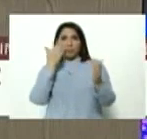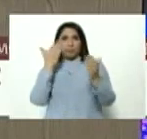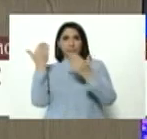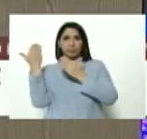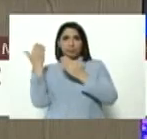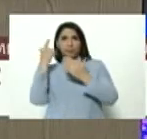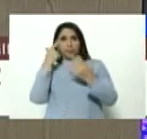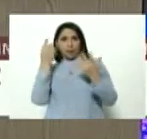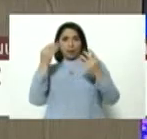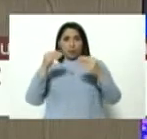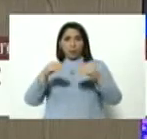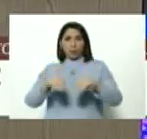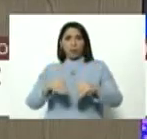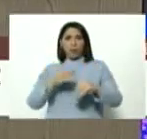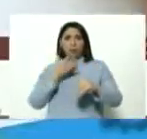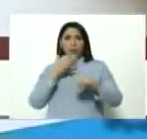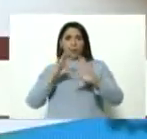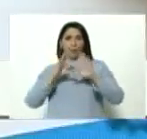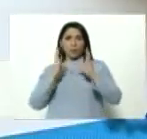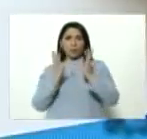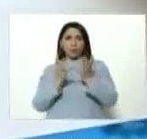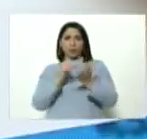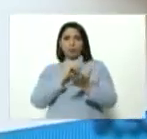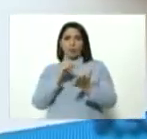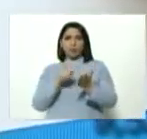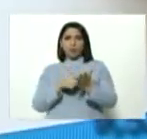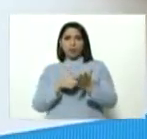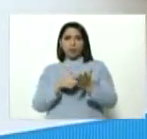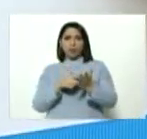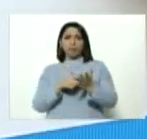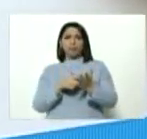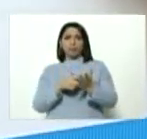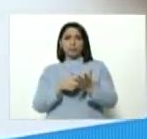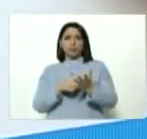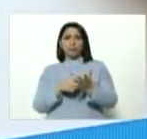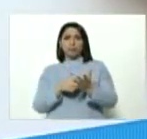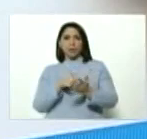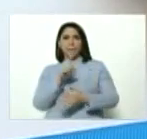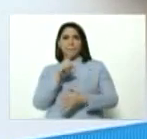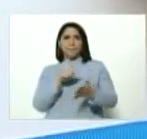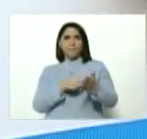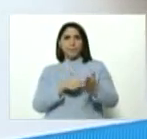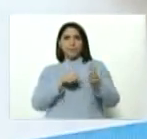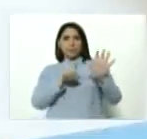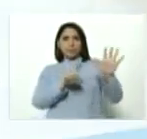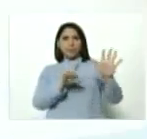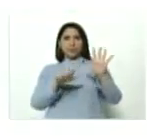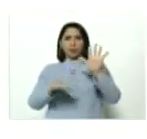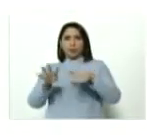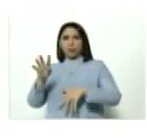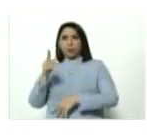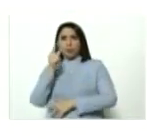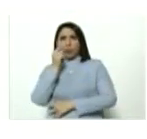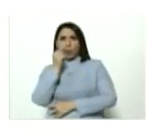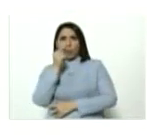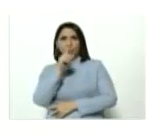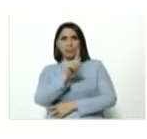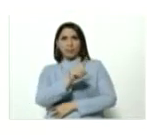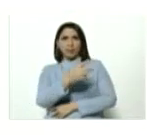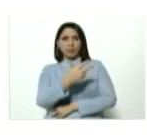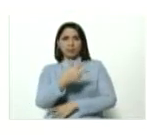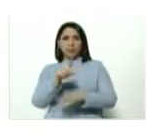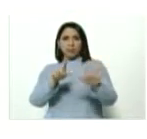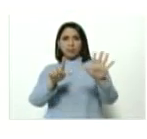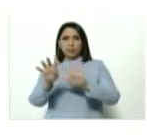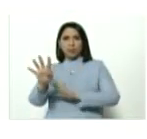protocolo que se repite en el mundo entero, la distribución por sexo, 1.614 del sexo masculino,